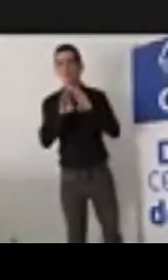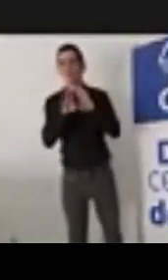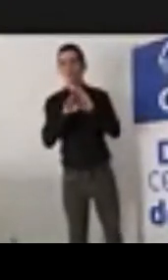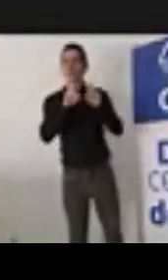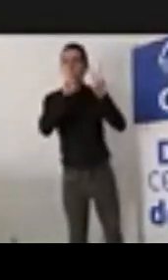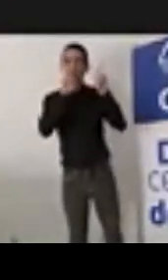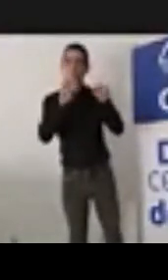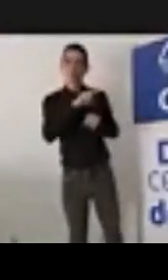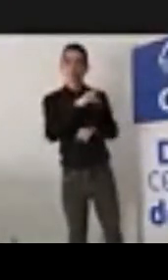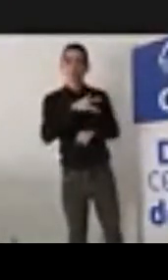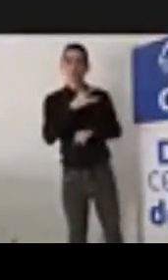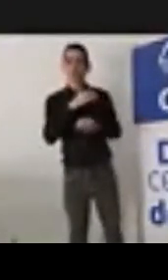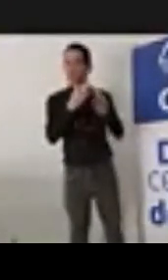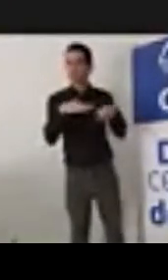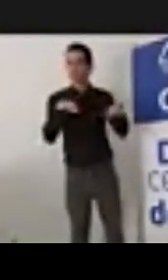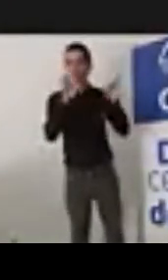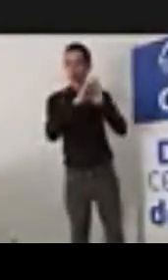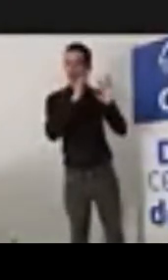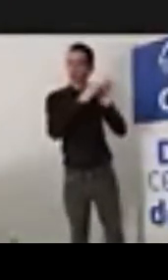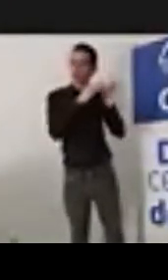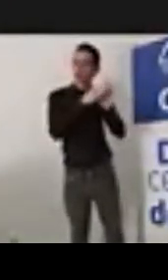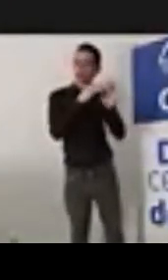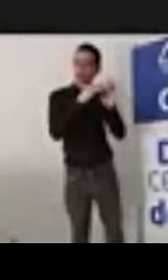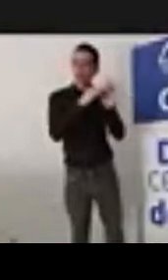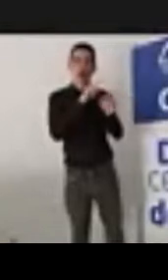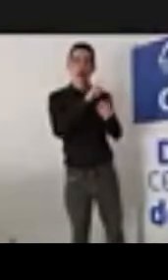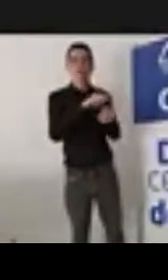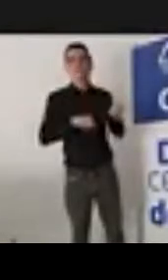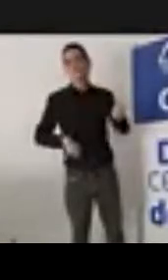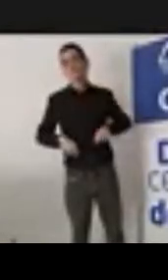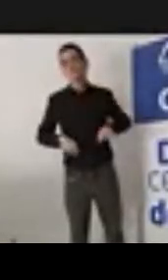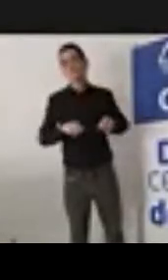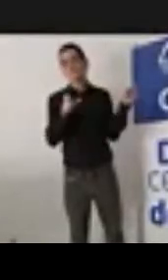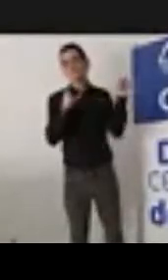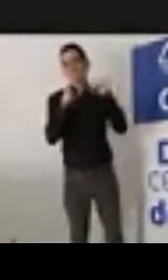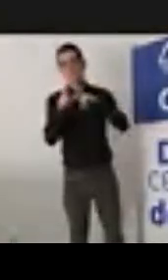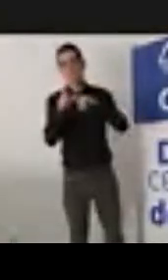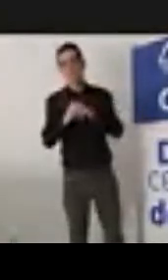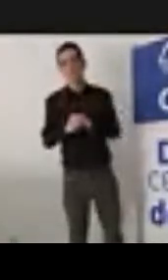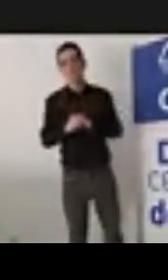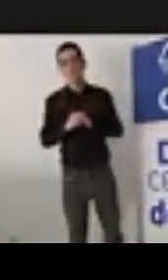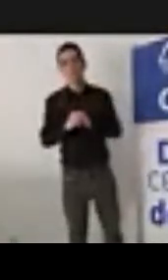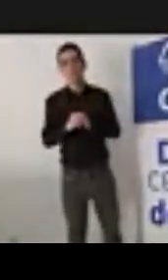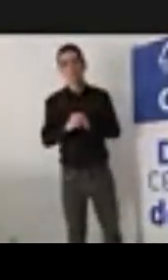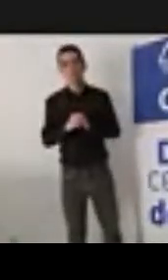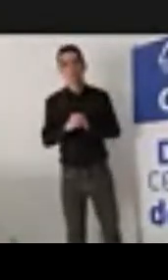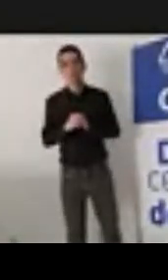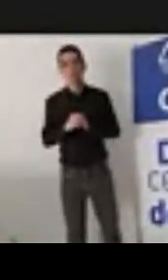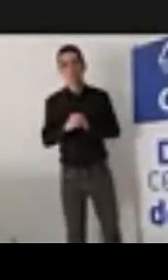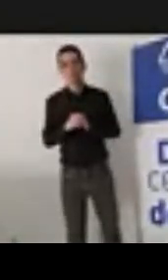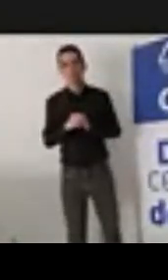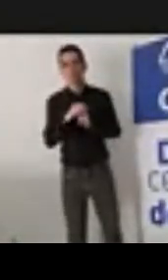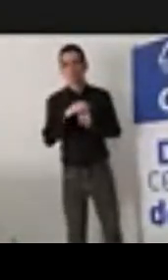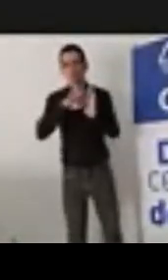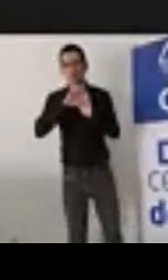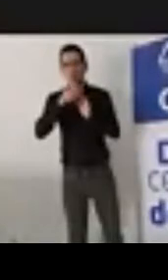de empleo digno, pero también situaciones de pobreza que puede vivir en su hogar. Cuando uno dimensiona eso desde su propio contexto individual,